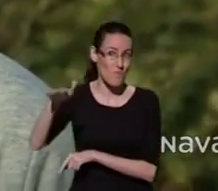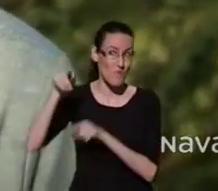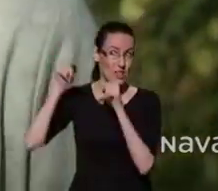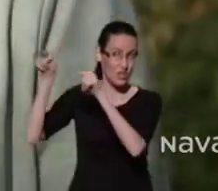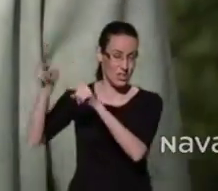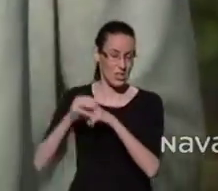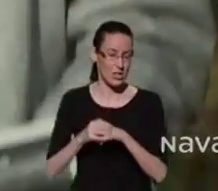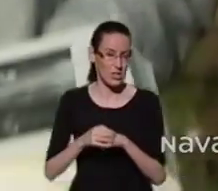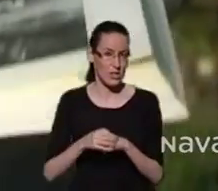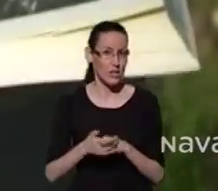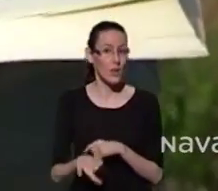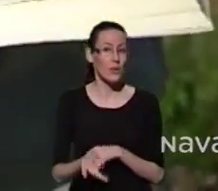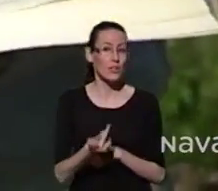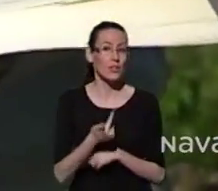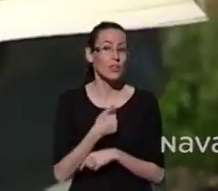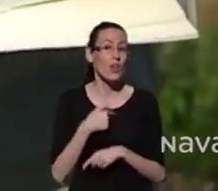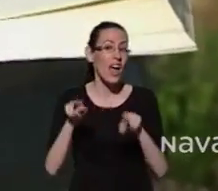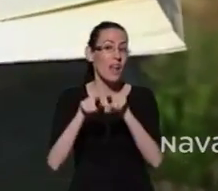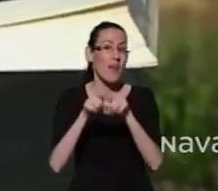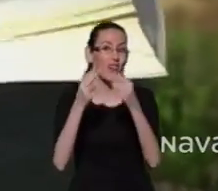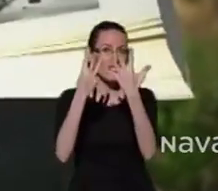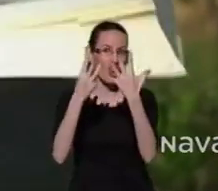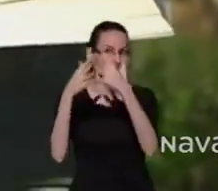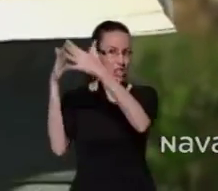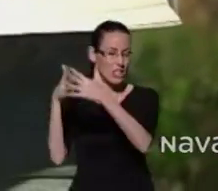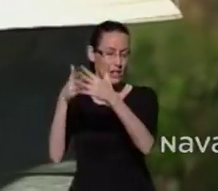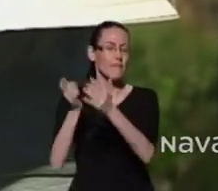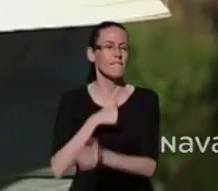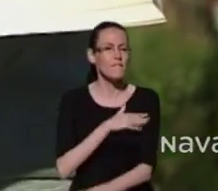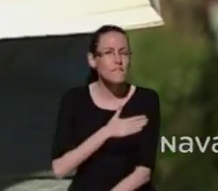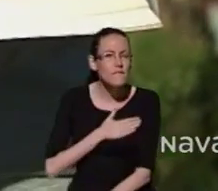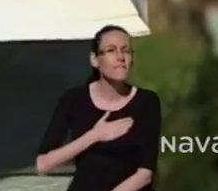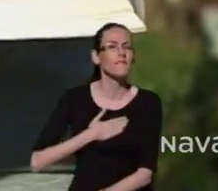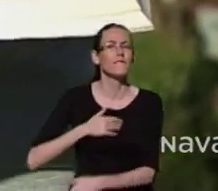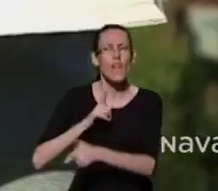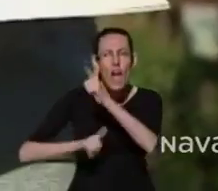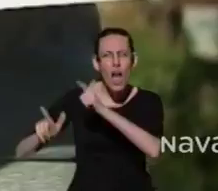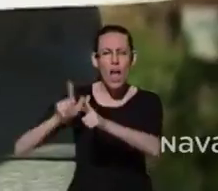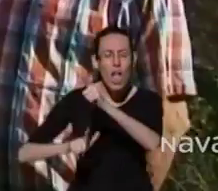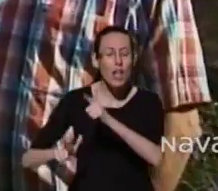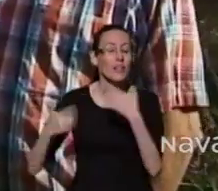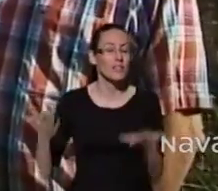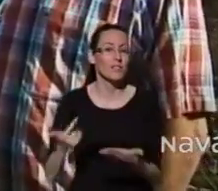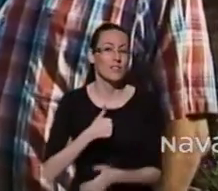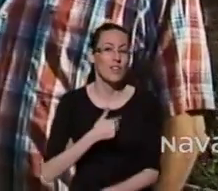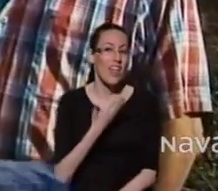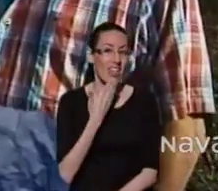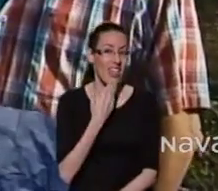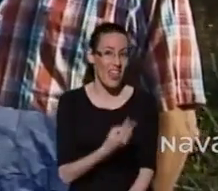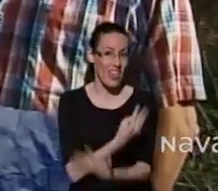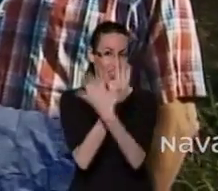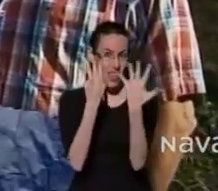allí, pues quería ir yo también. Entonces, cuando cumplí yo 18 años, el mismo mes me salí para